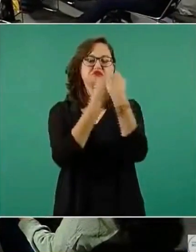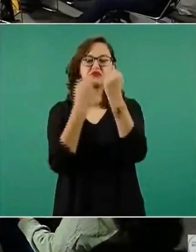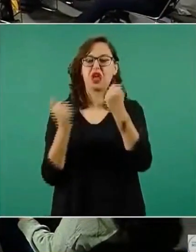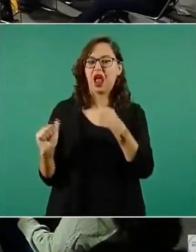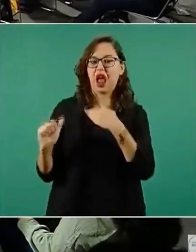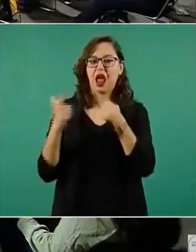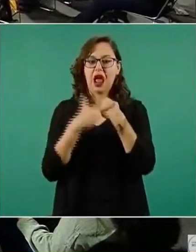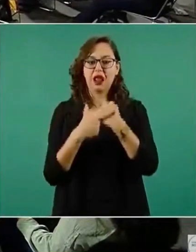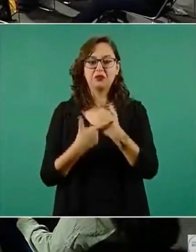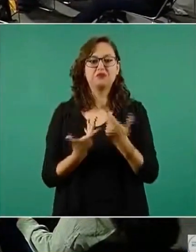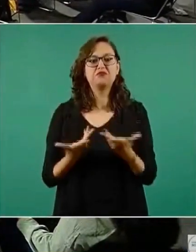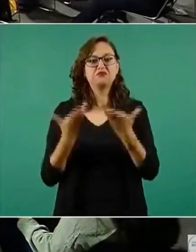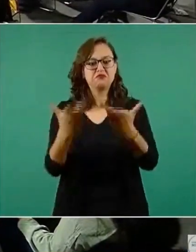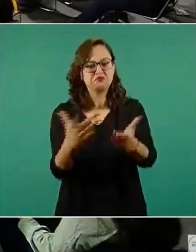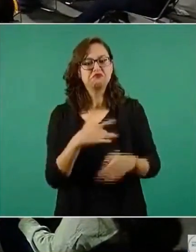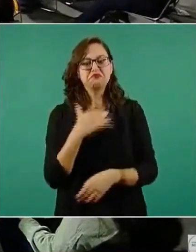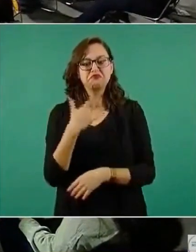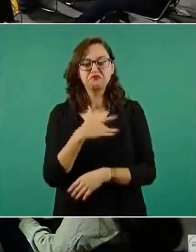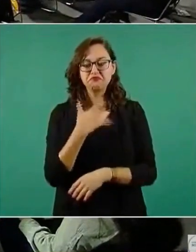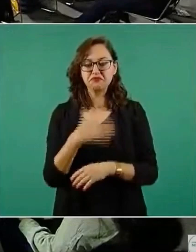Déjenme.